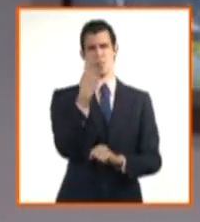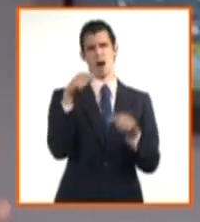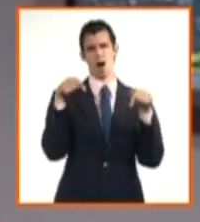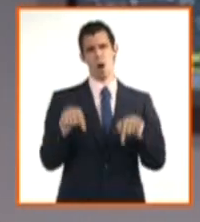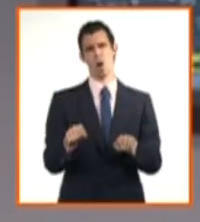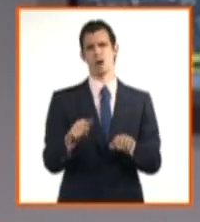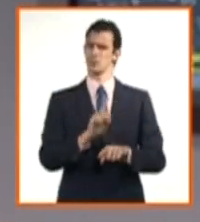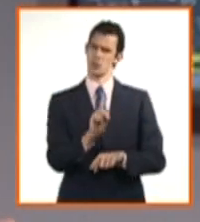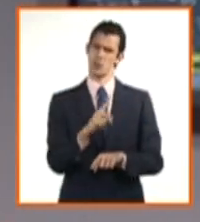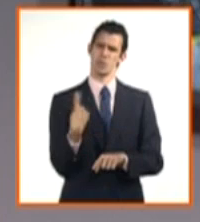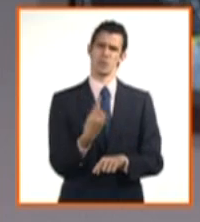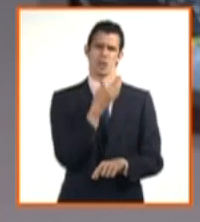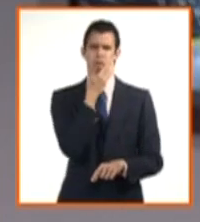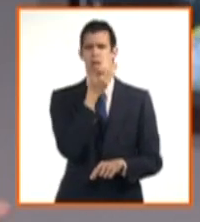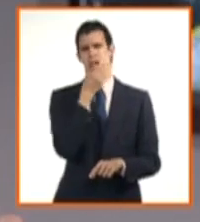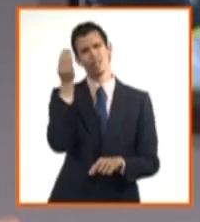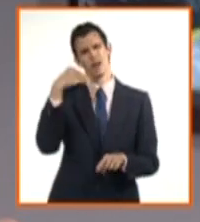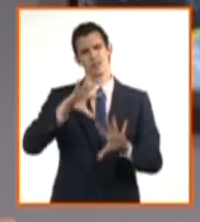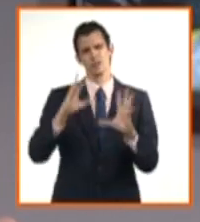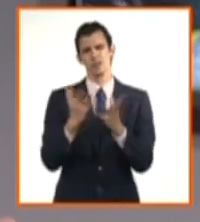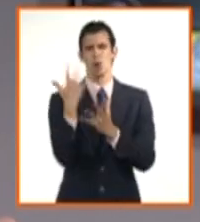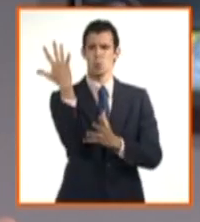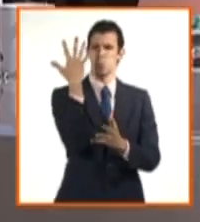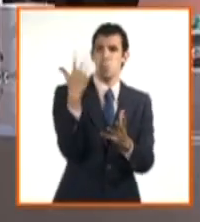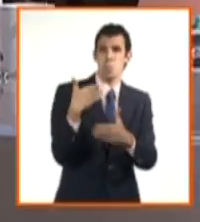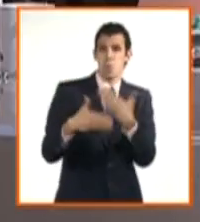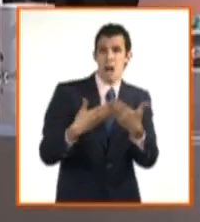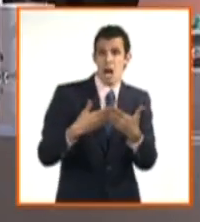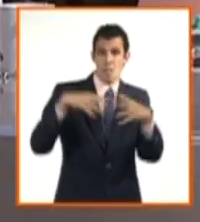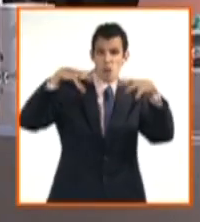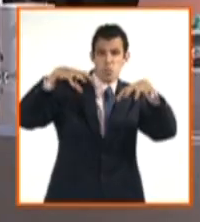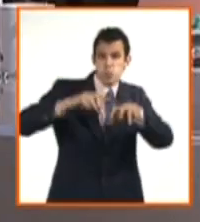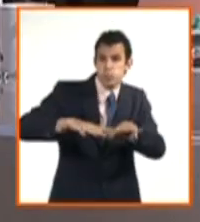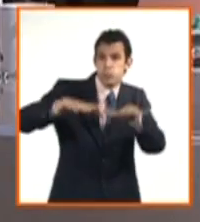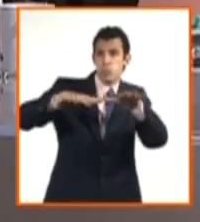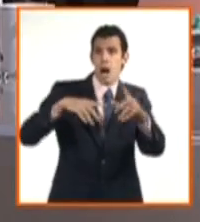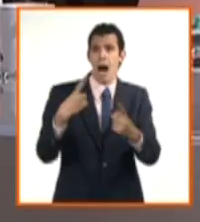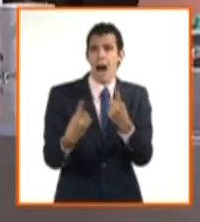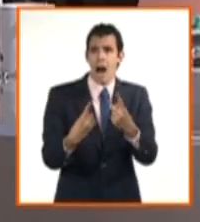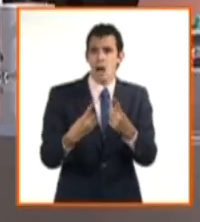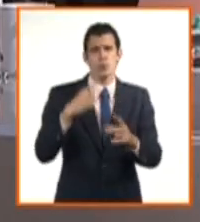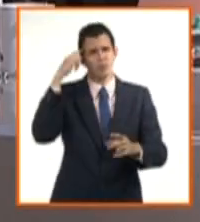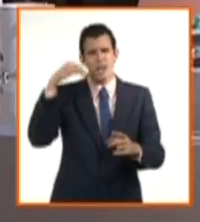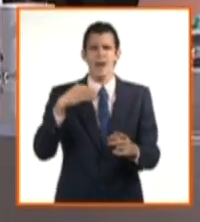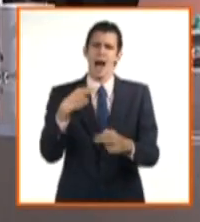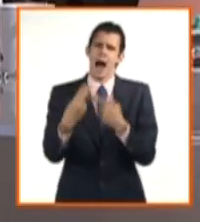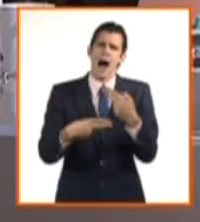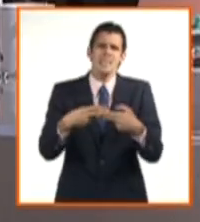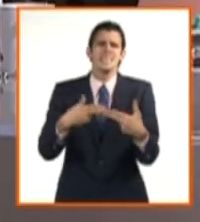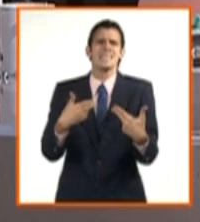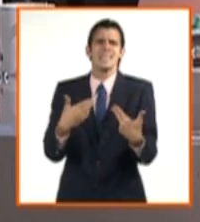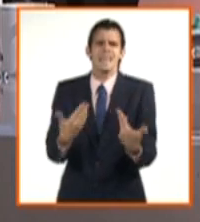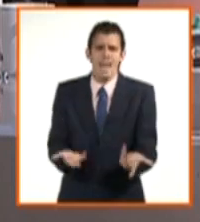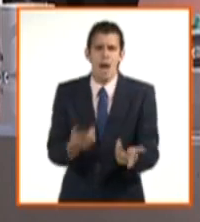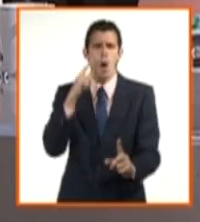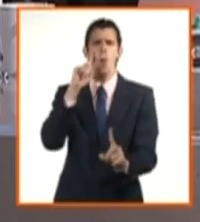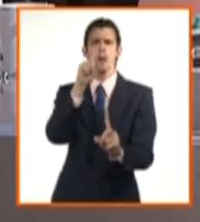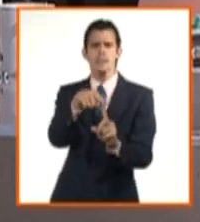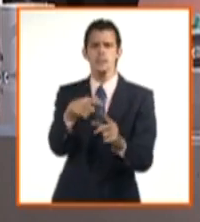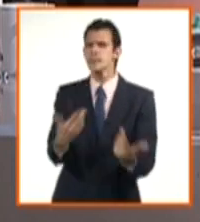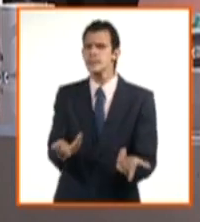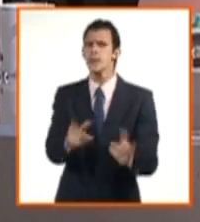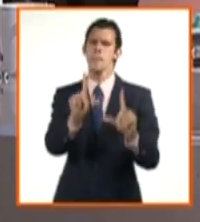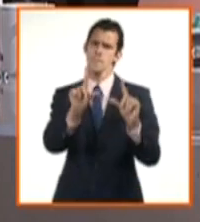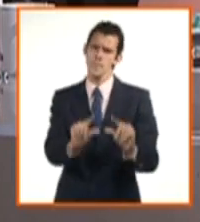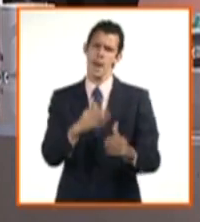actualizarnos para lograr minimizar los daños principalmente porque esta temporada ciclónica se pronostica que es una temporada bastante